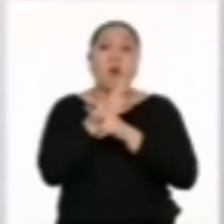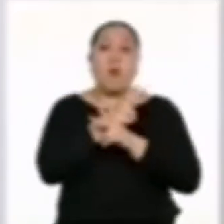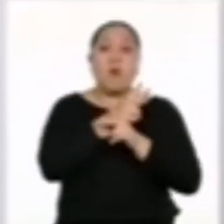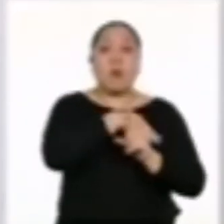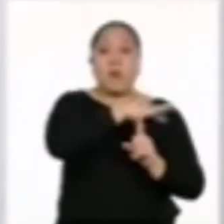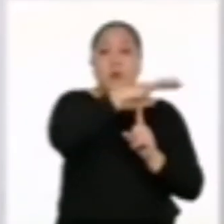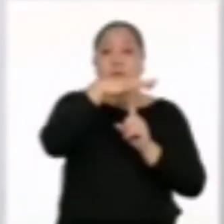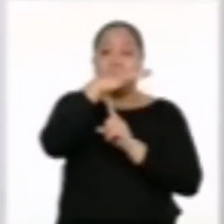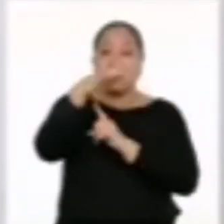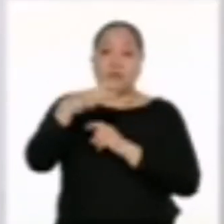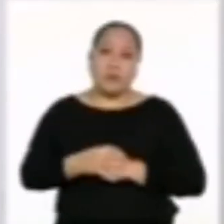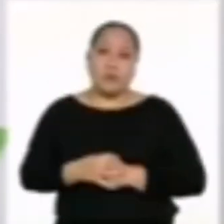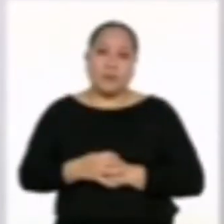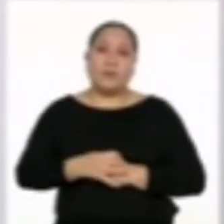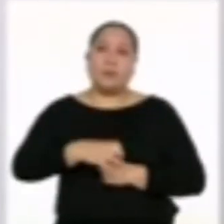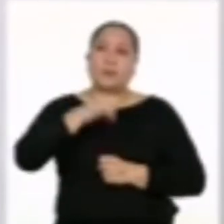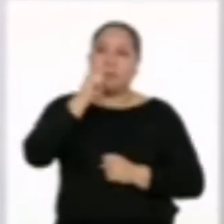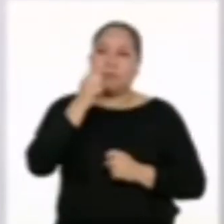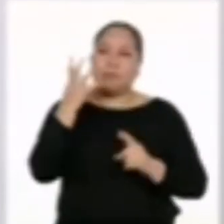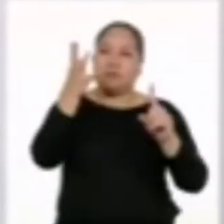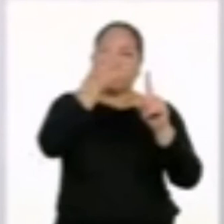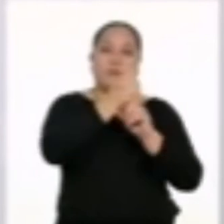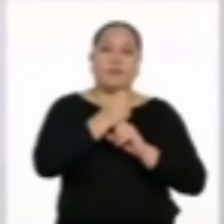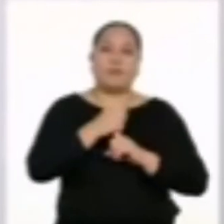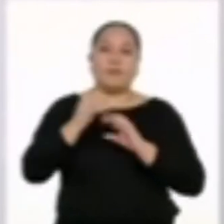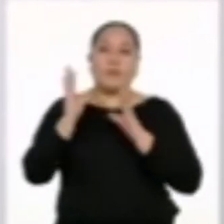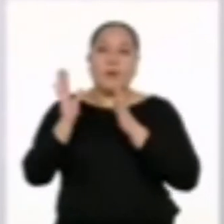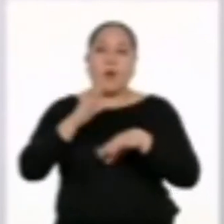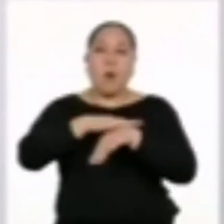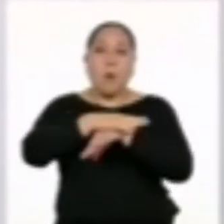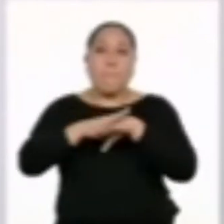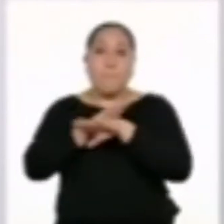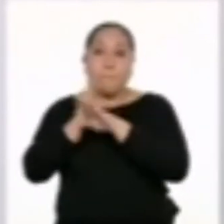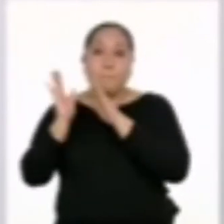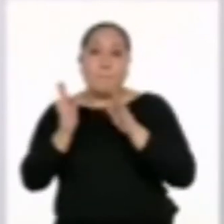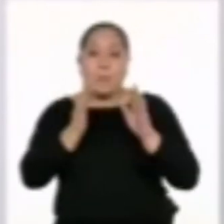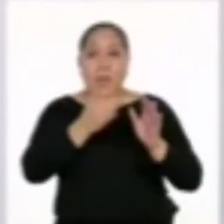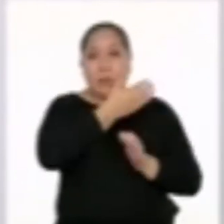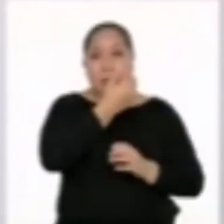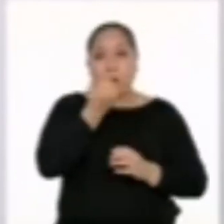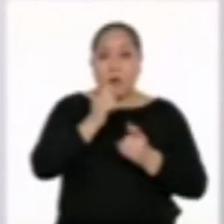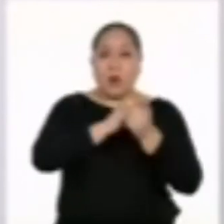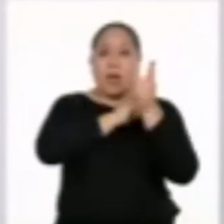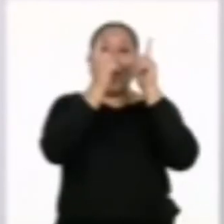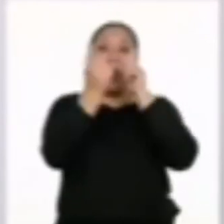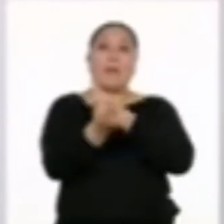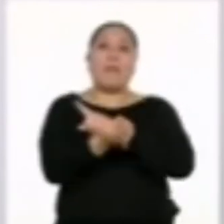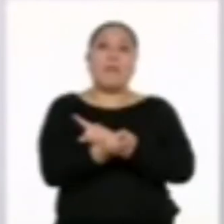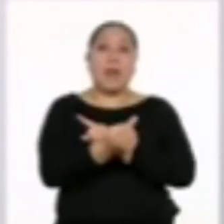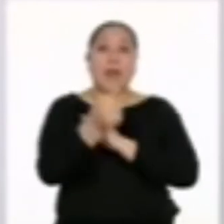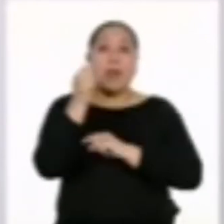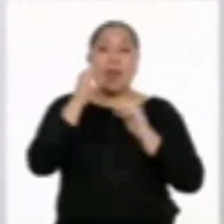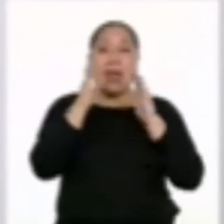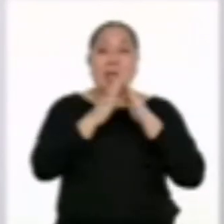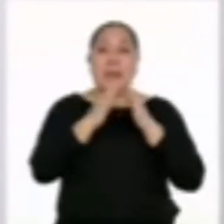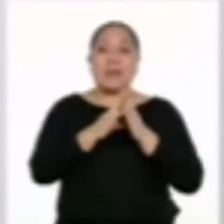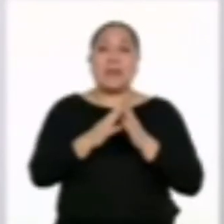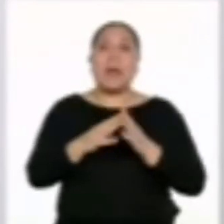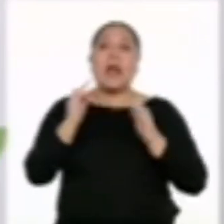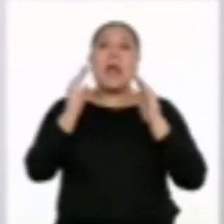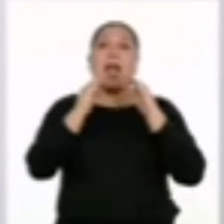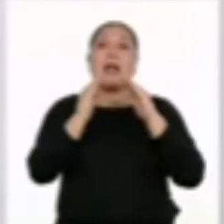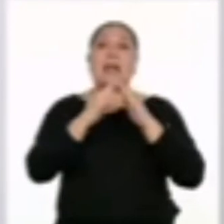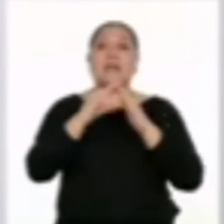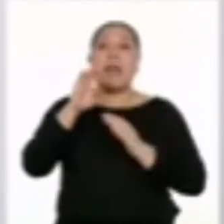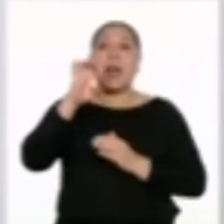naturaleza. Sí, y para lograrlo haremos un plan de mejora para hacer de nuestros hogares hogares ecoeficientes. Por